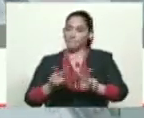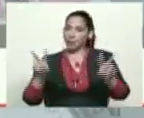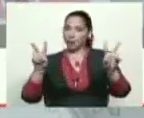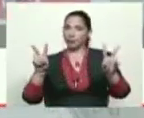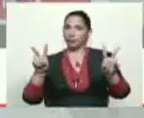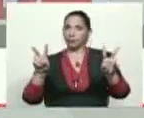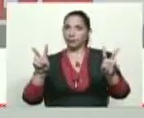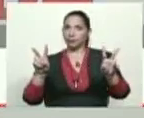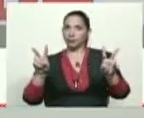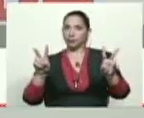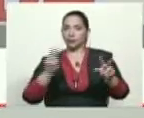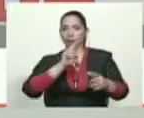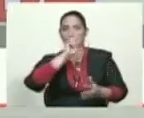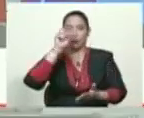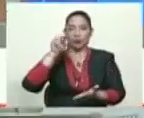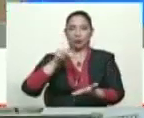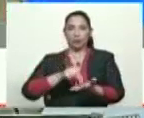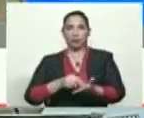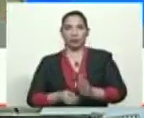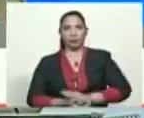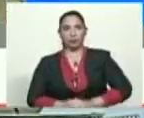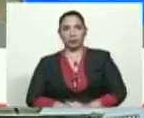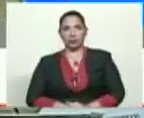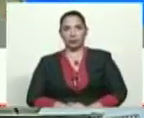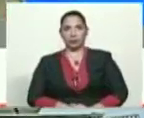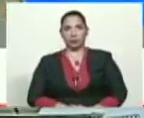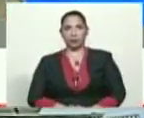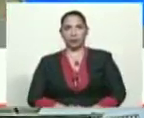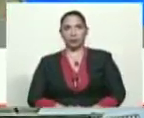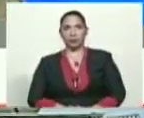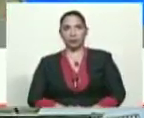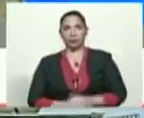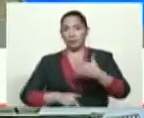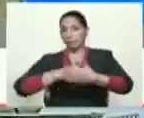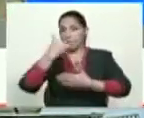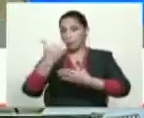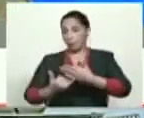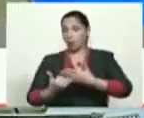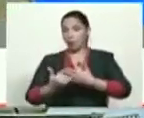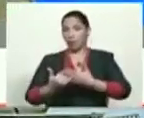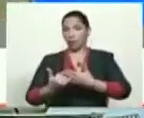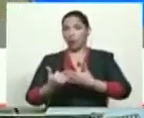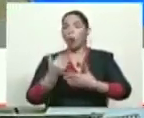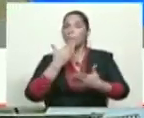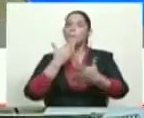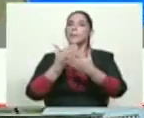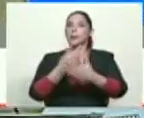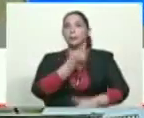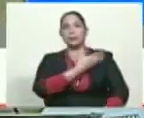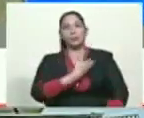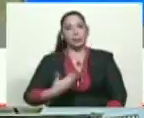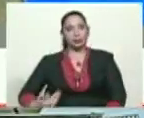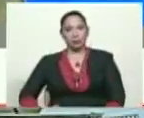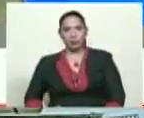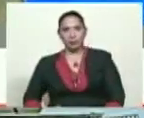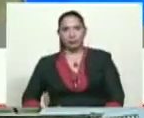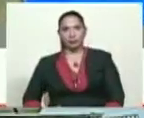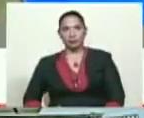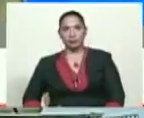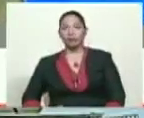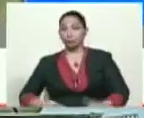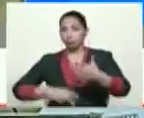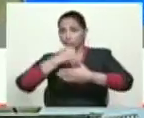nivel nacional y este proyecto piloto de pedido a la vicepresidenta este